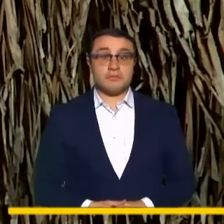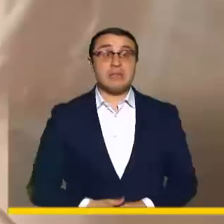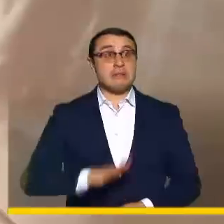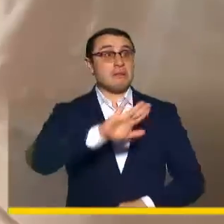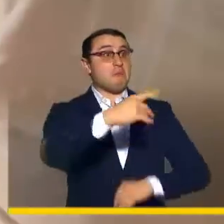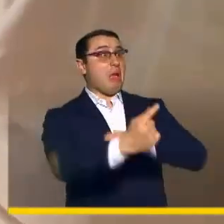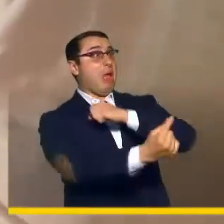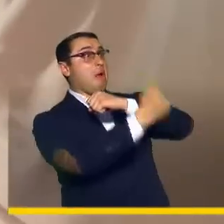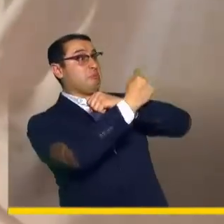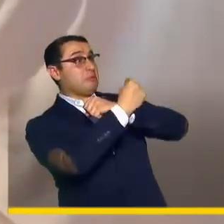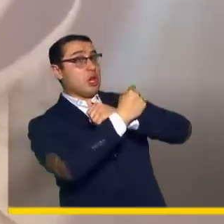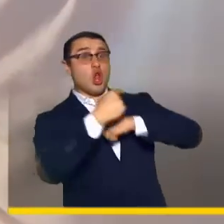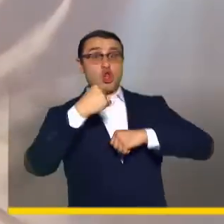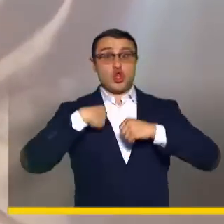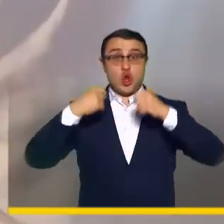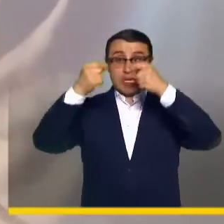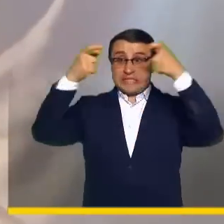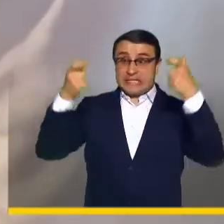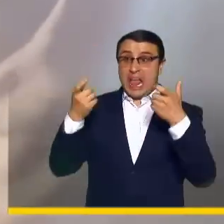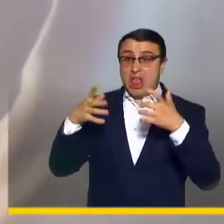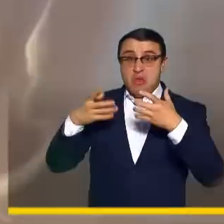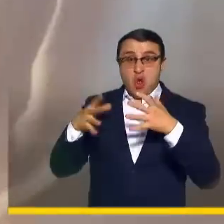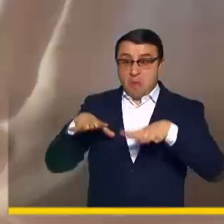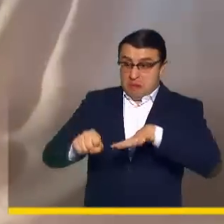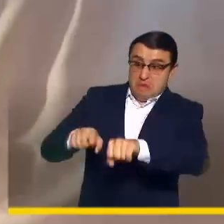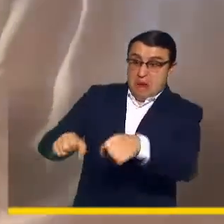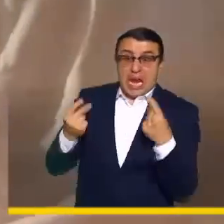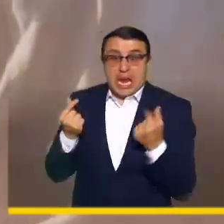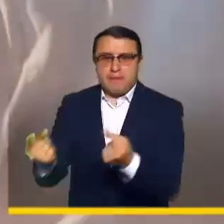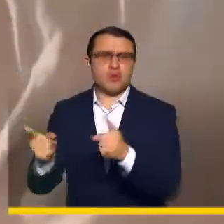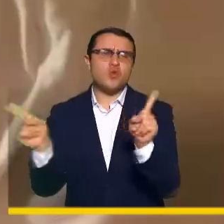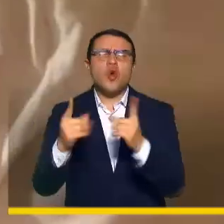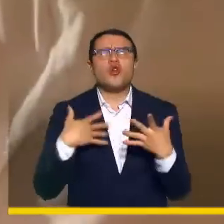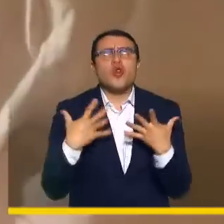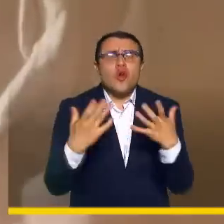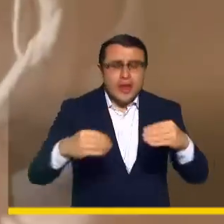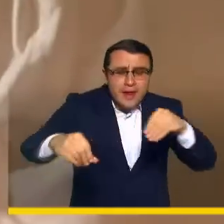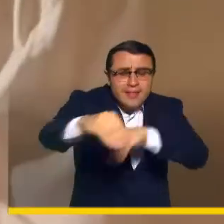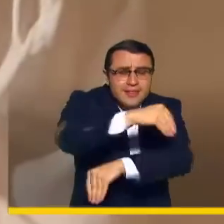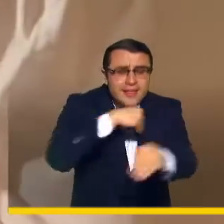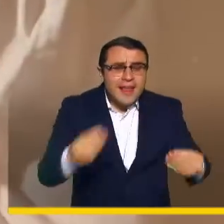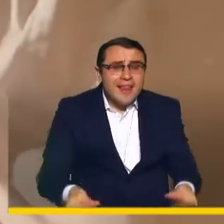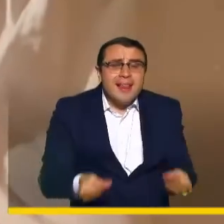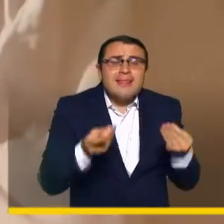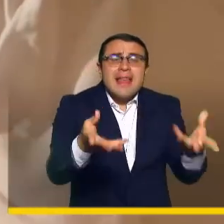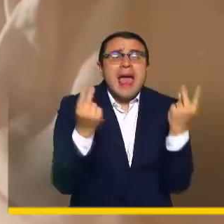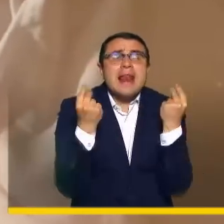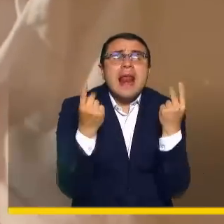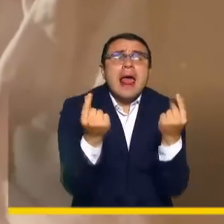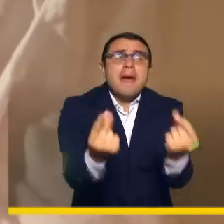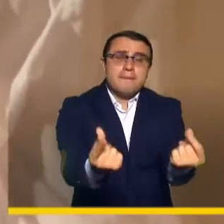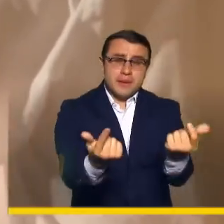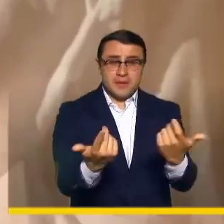de expropiación express. Yo quiero rapidez para entregar la tierra.